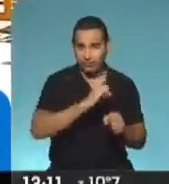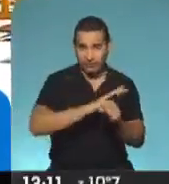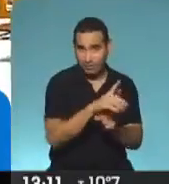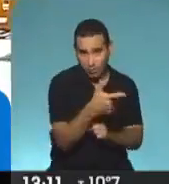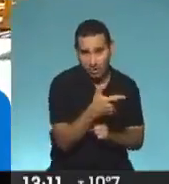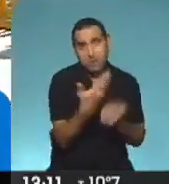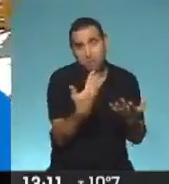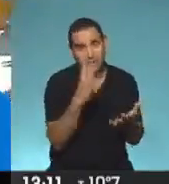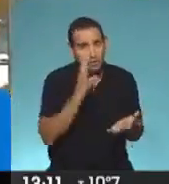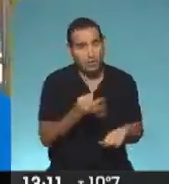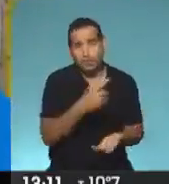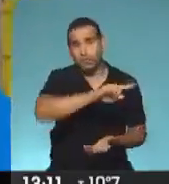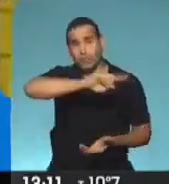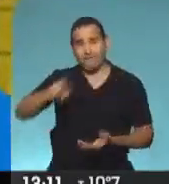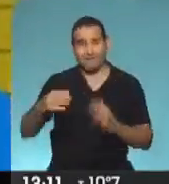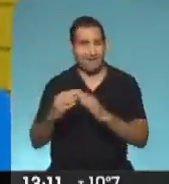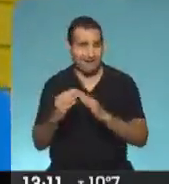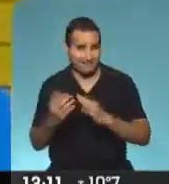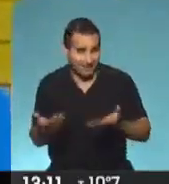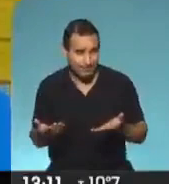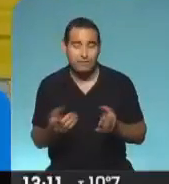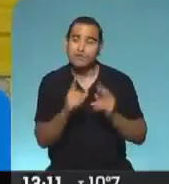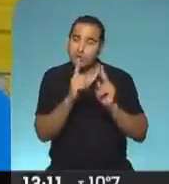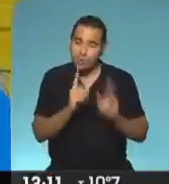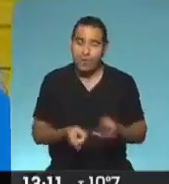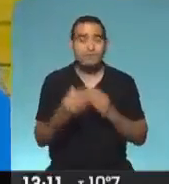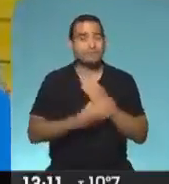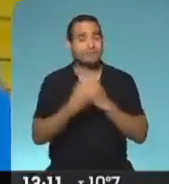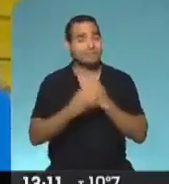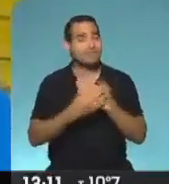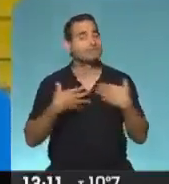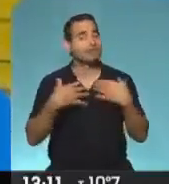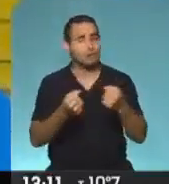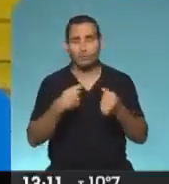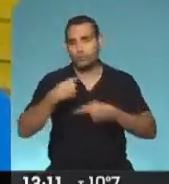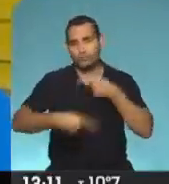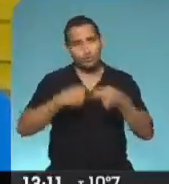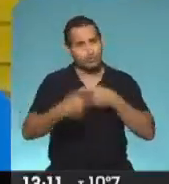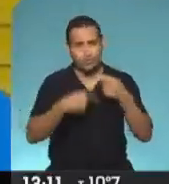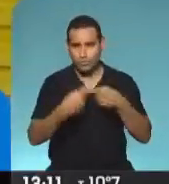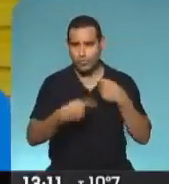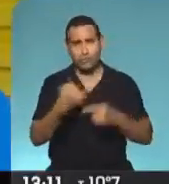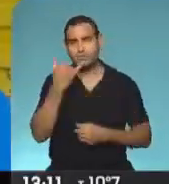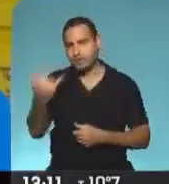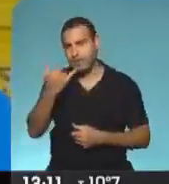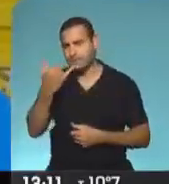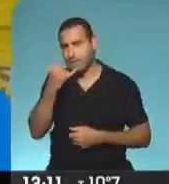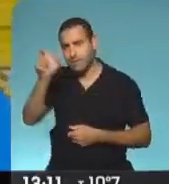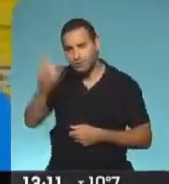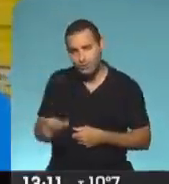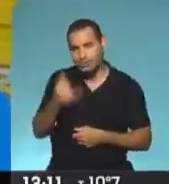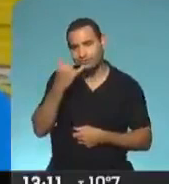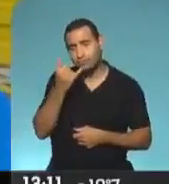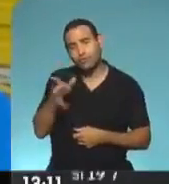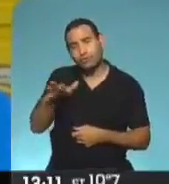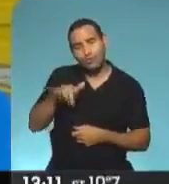lógicamente puede regresar a su hogar. De todas maneras, el Ministerio de Salud va a continuar con el seguimiento telefónico de estas personas